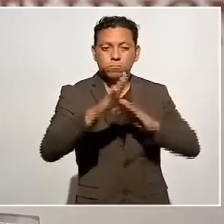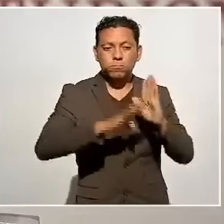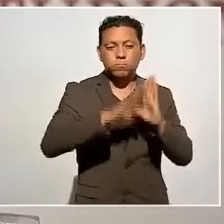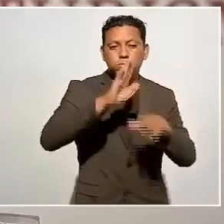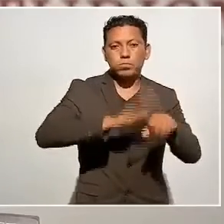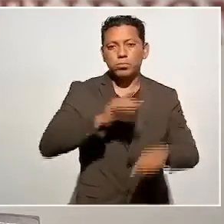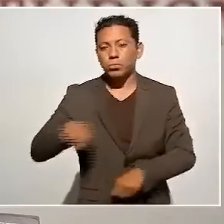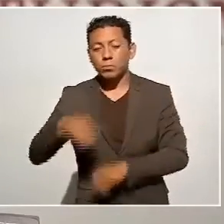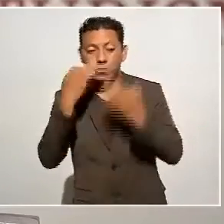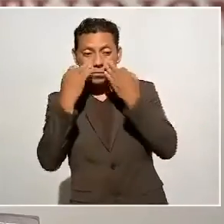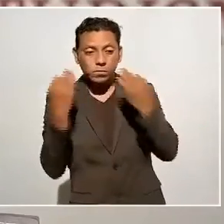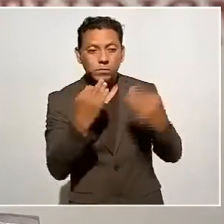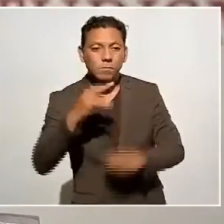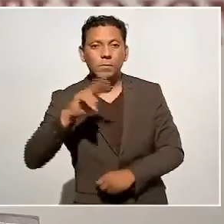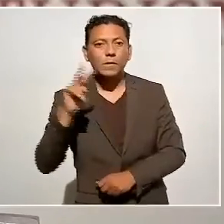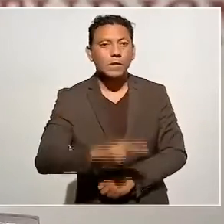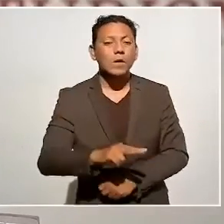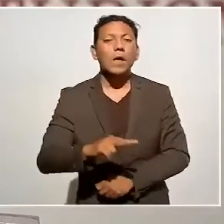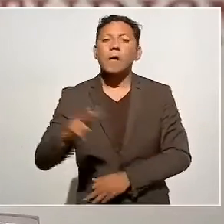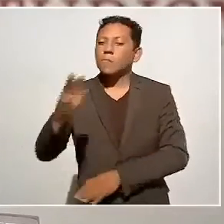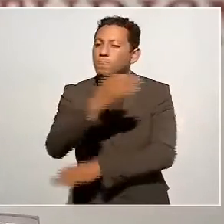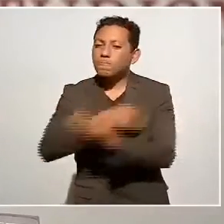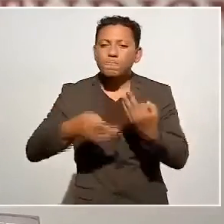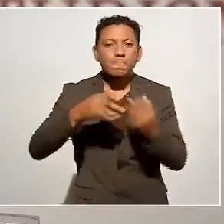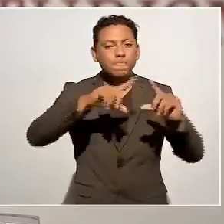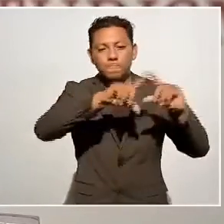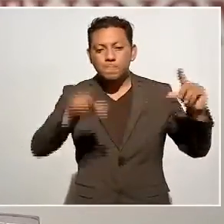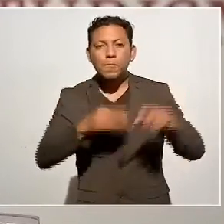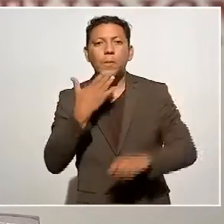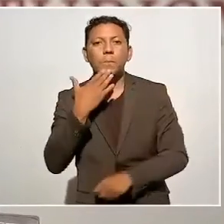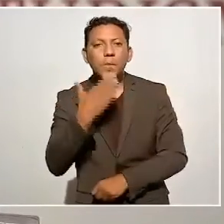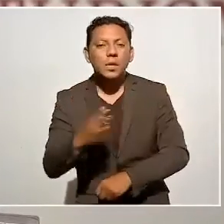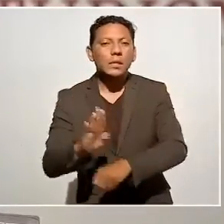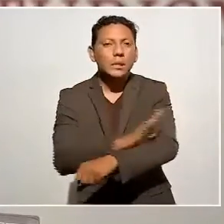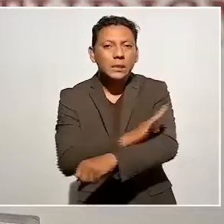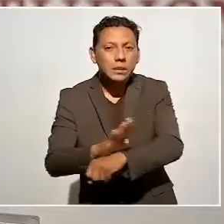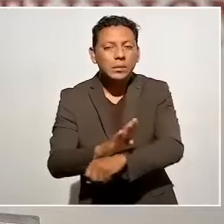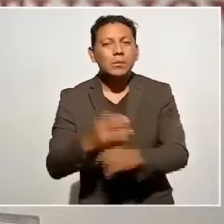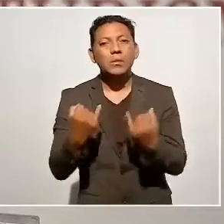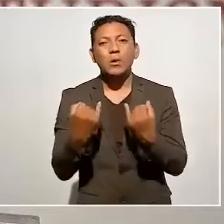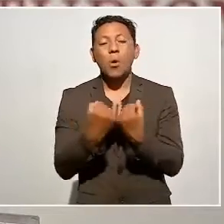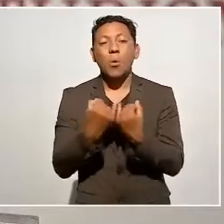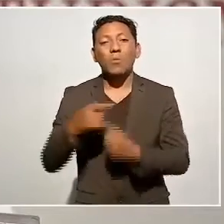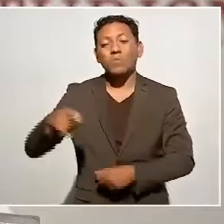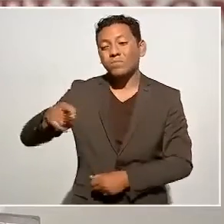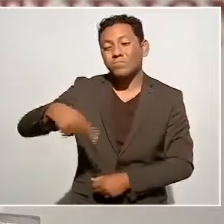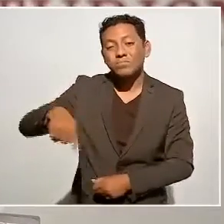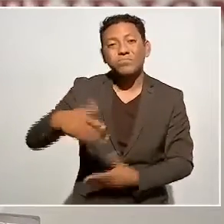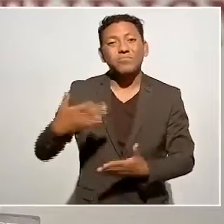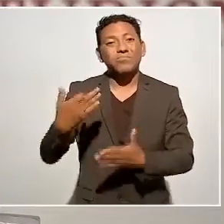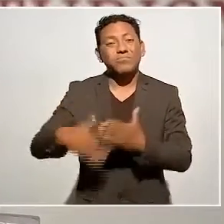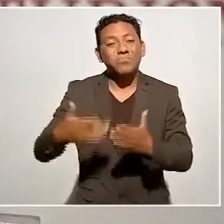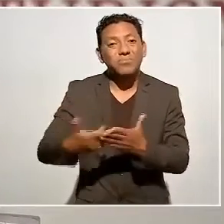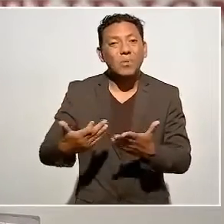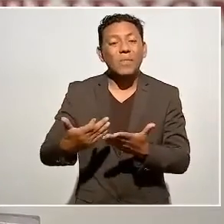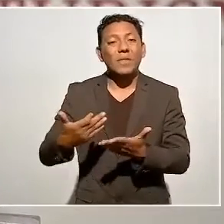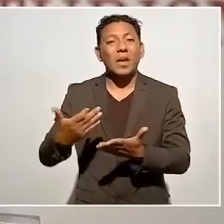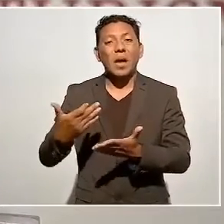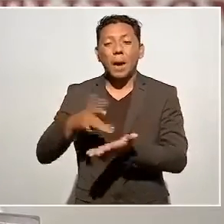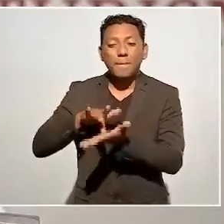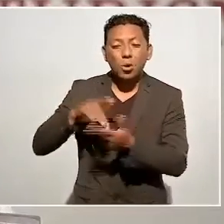obra, sin lugar a duda, es para todos los mexicanos, pero muy especial para todos aquellos que han sufrido la falta de servicios